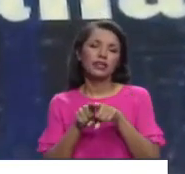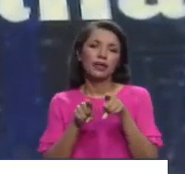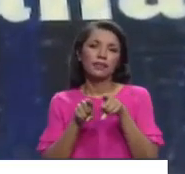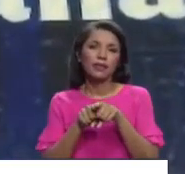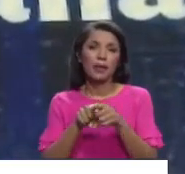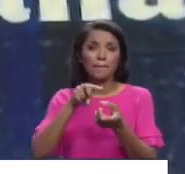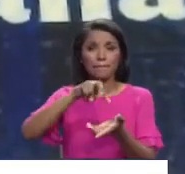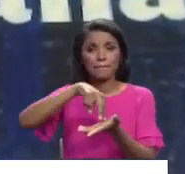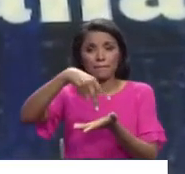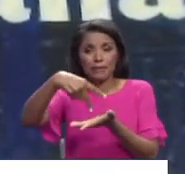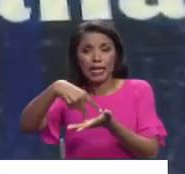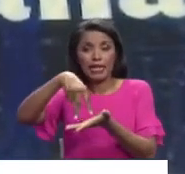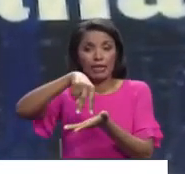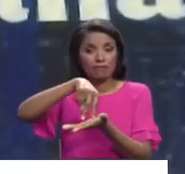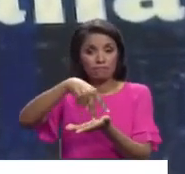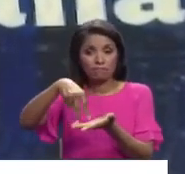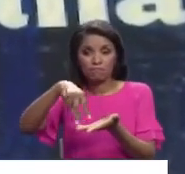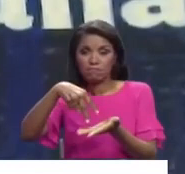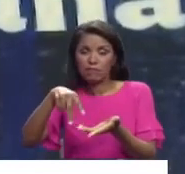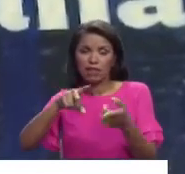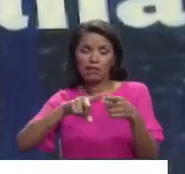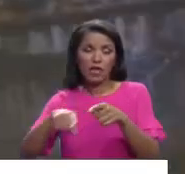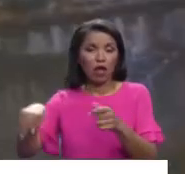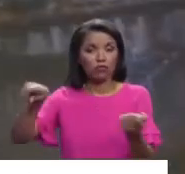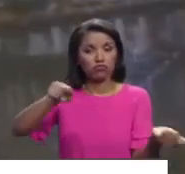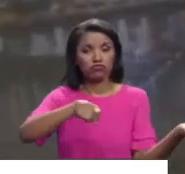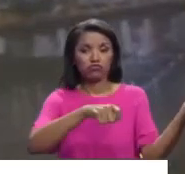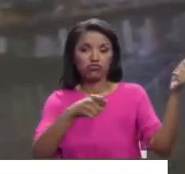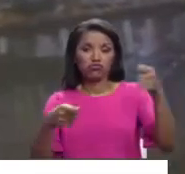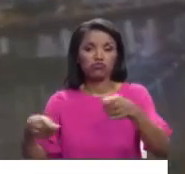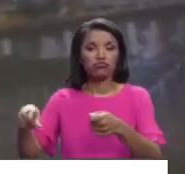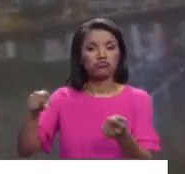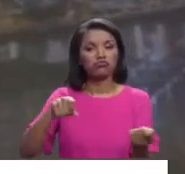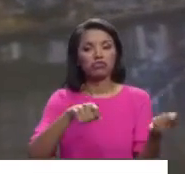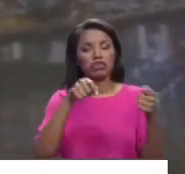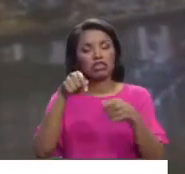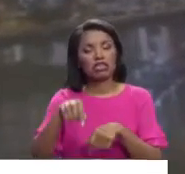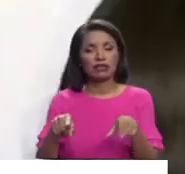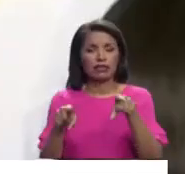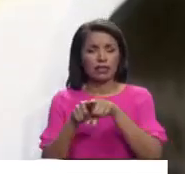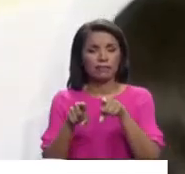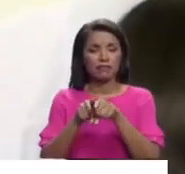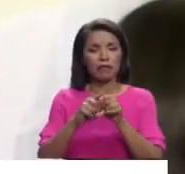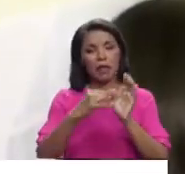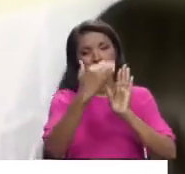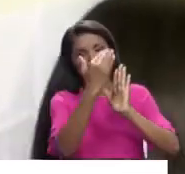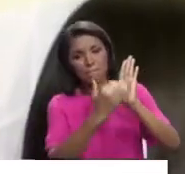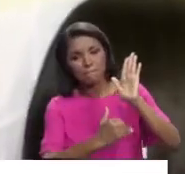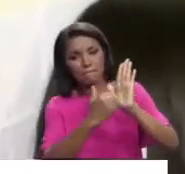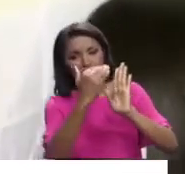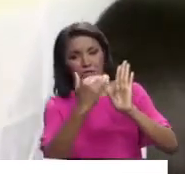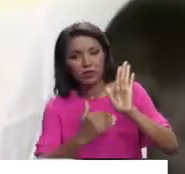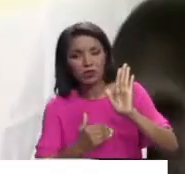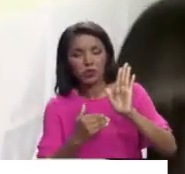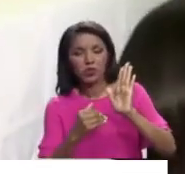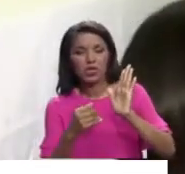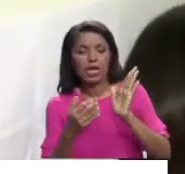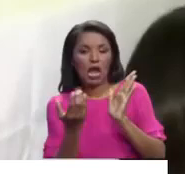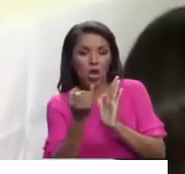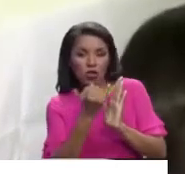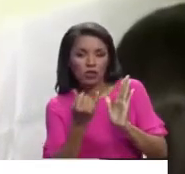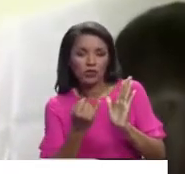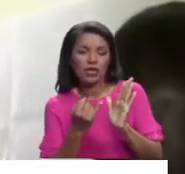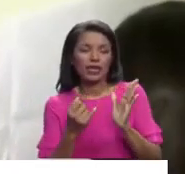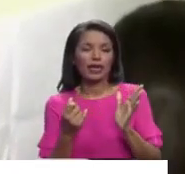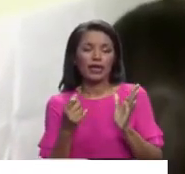también bailarines, vamos a tener conjuntos folclóricos, vamos a tener un concurso de pintura. Las tres personas que hagan la